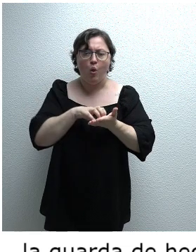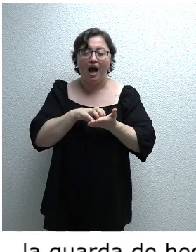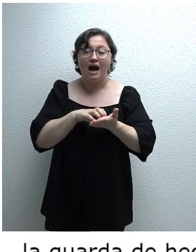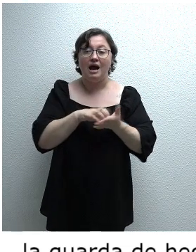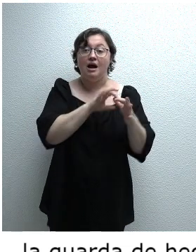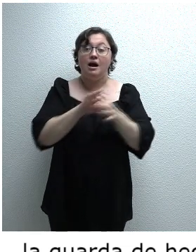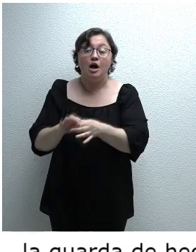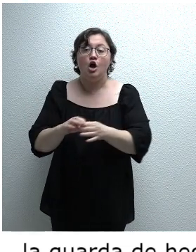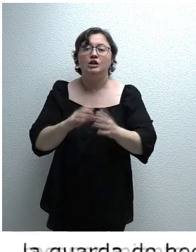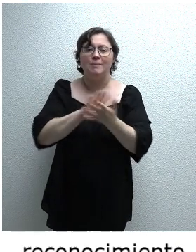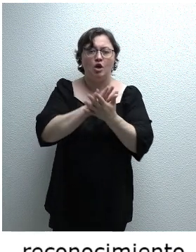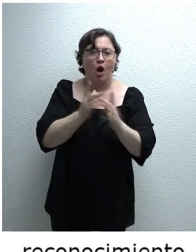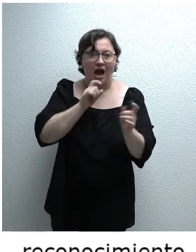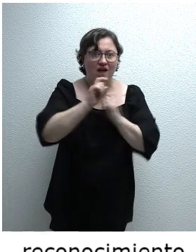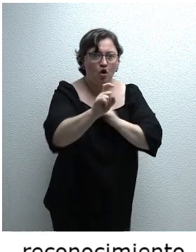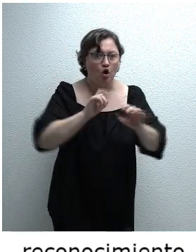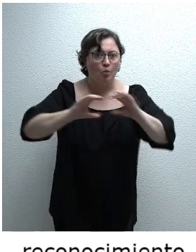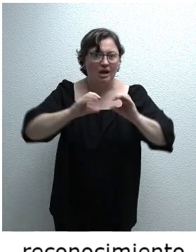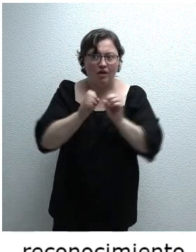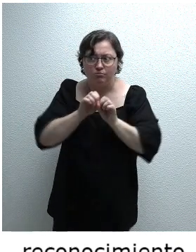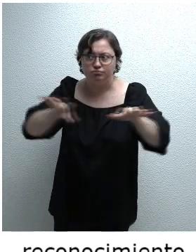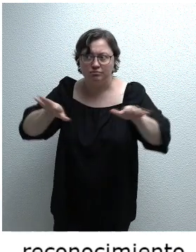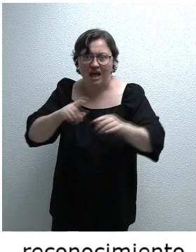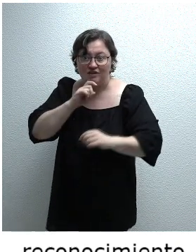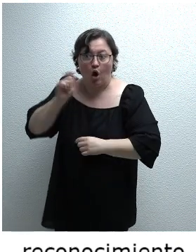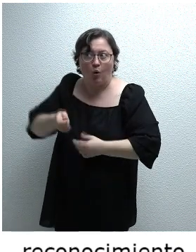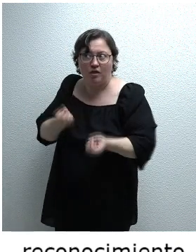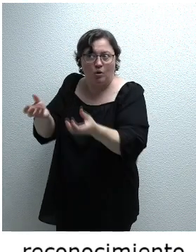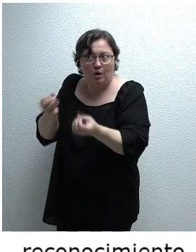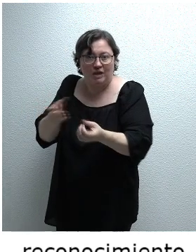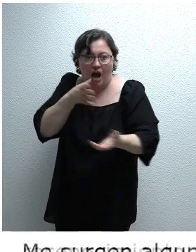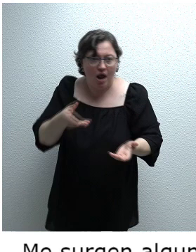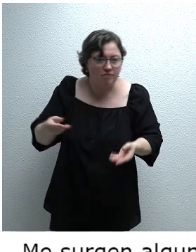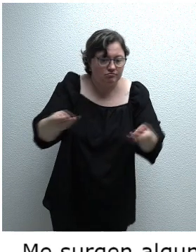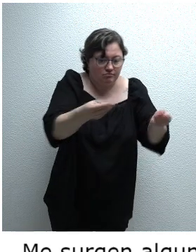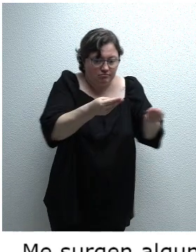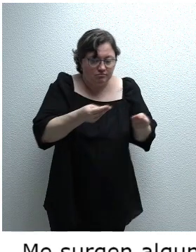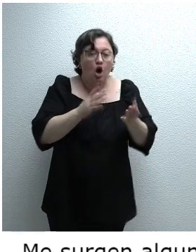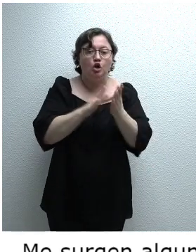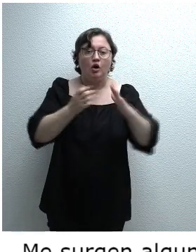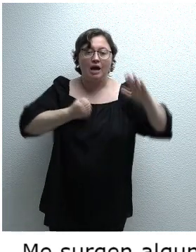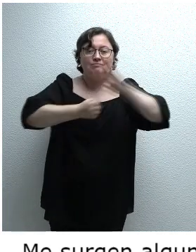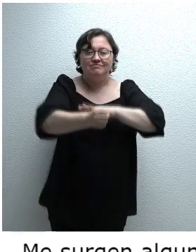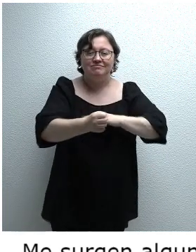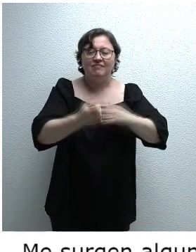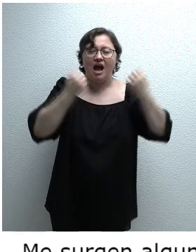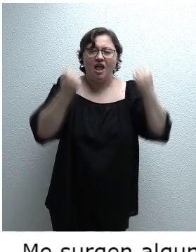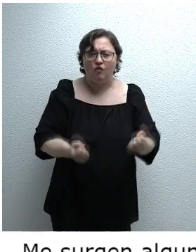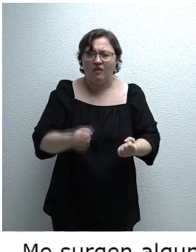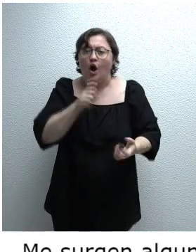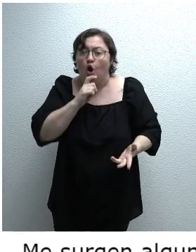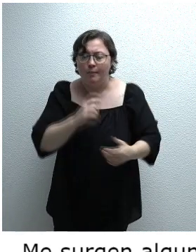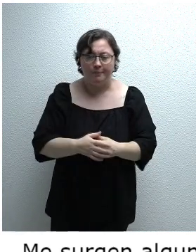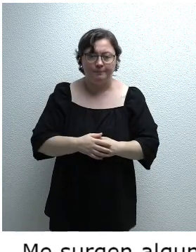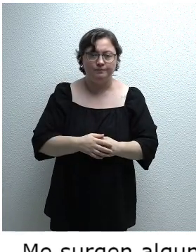con respecto a las comunicaciones que tenemos que realizar hasta el momento al juzgado. ¿En qué situación quedan los internamientos no voluntarios? Laura